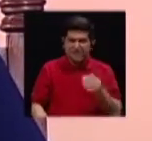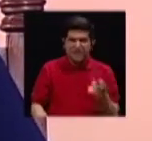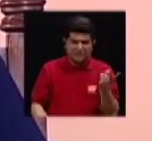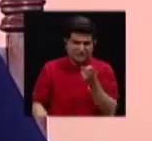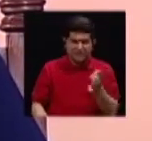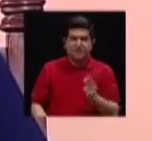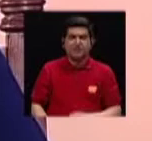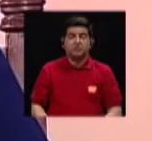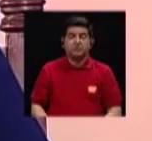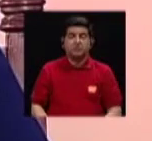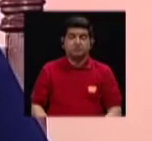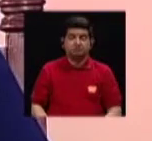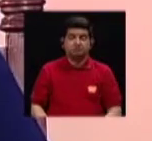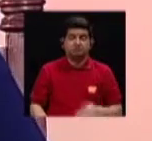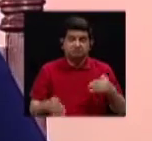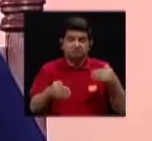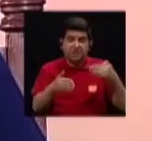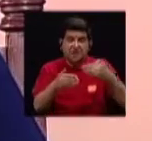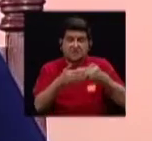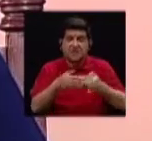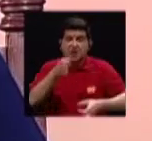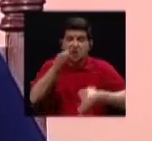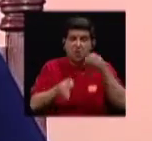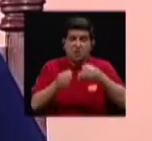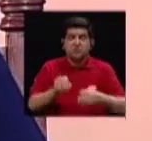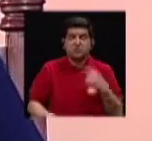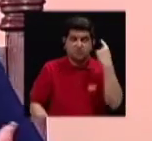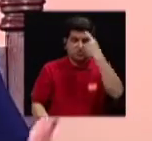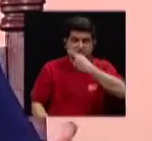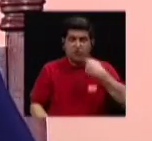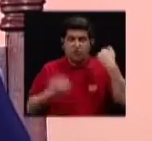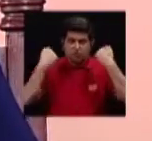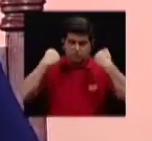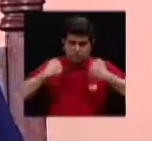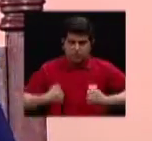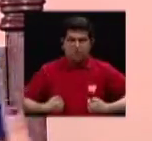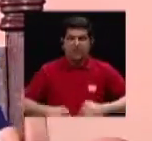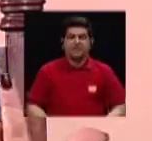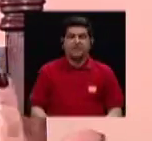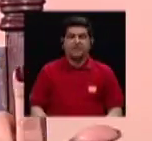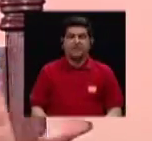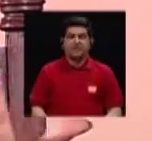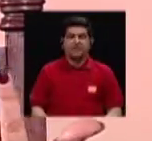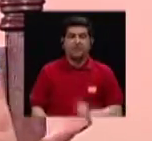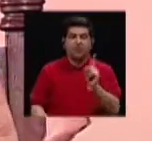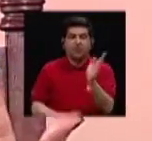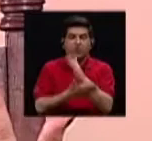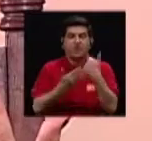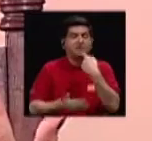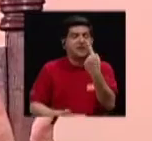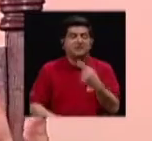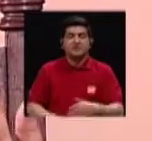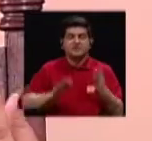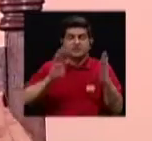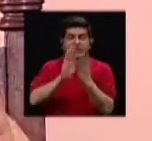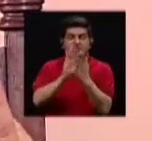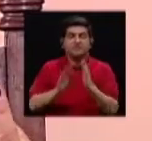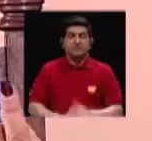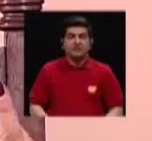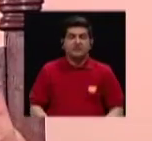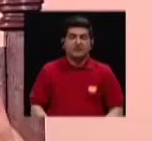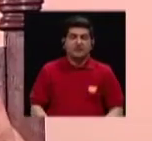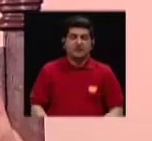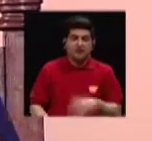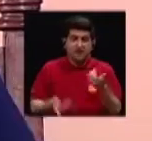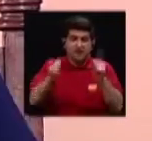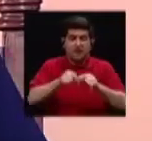mayor acercamiento, una justicia con un rostro más humano, una parte que puede decir delante de la del